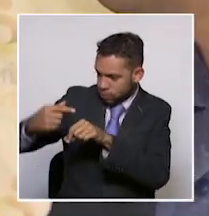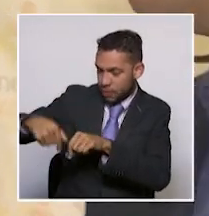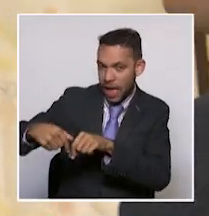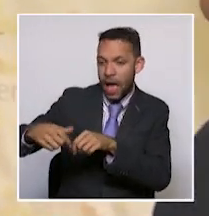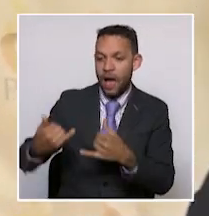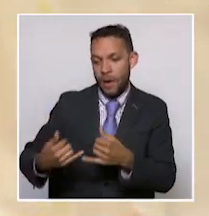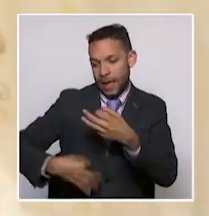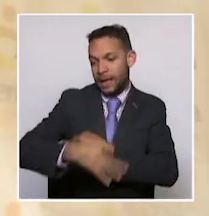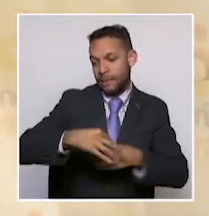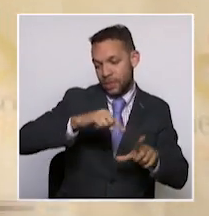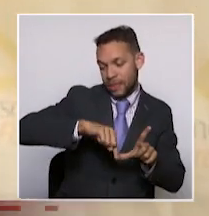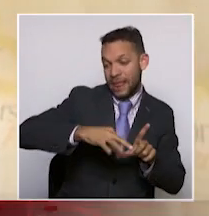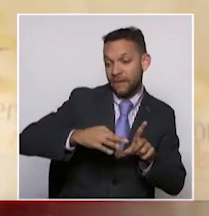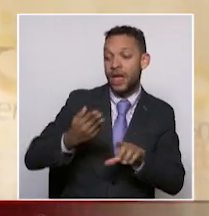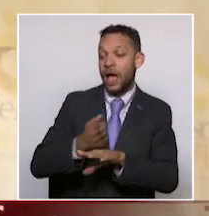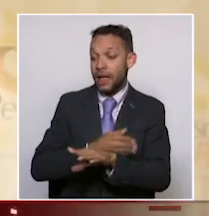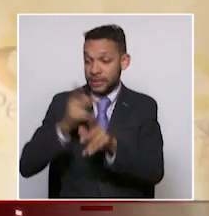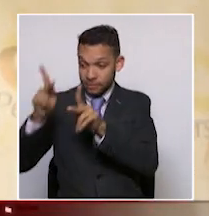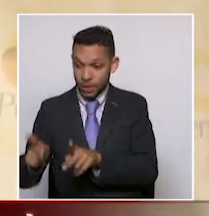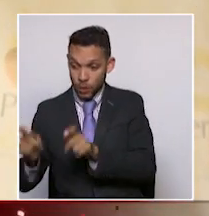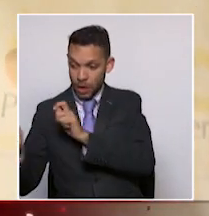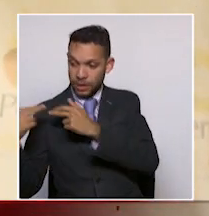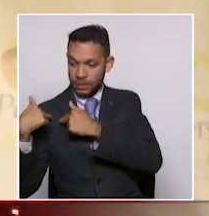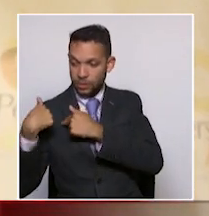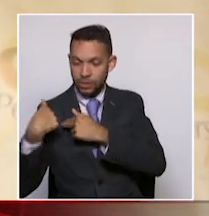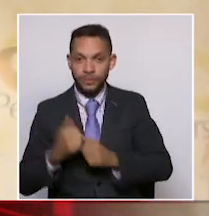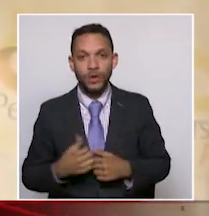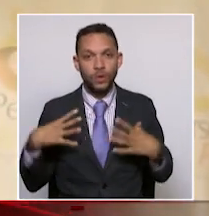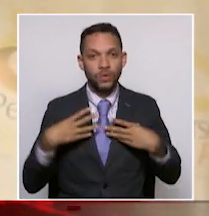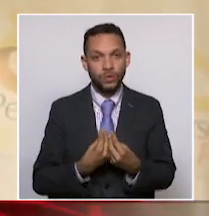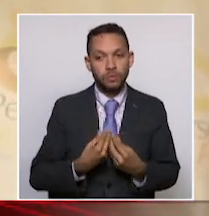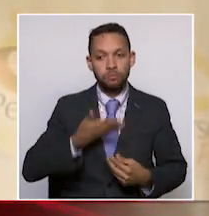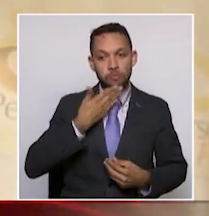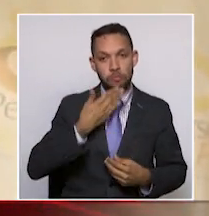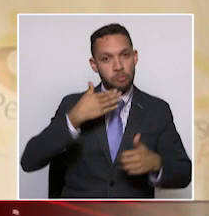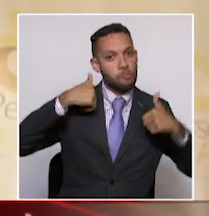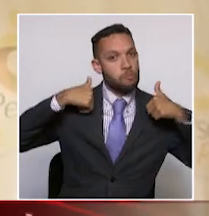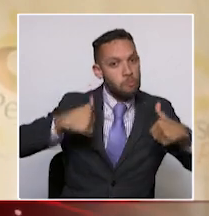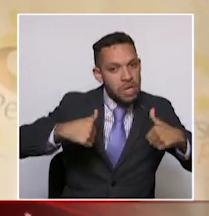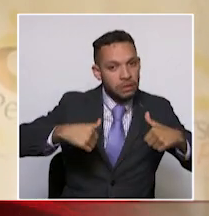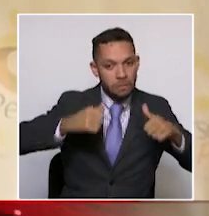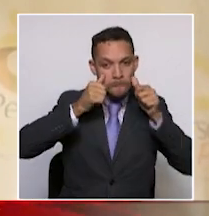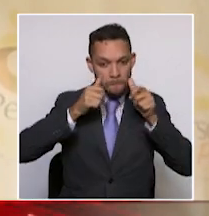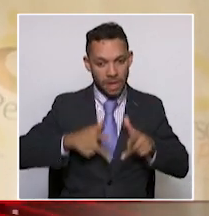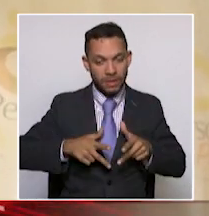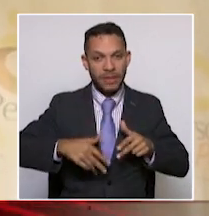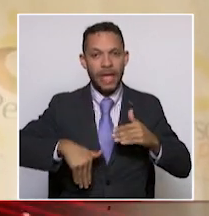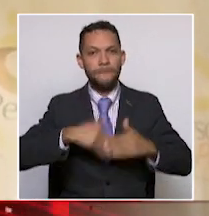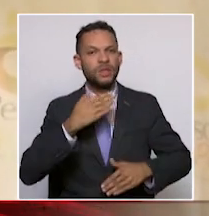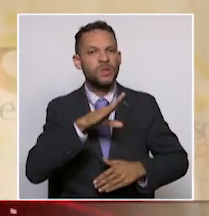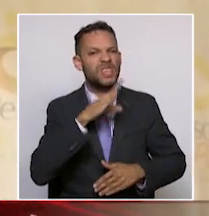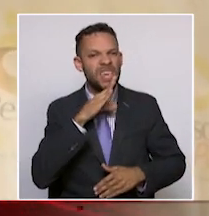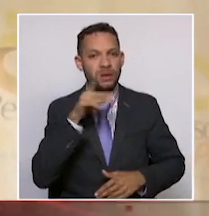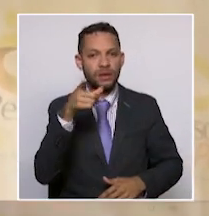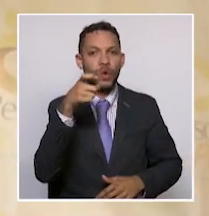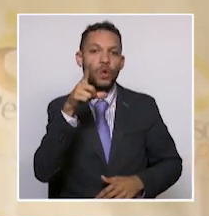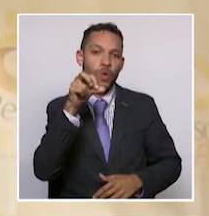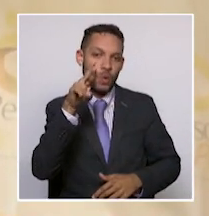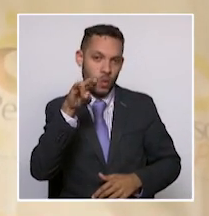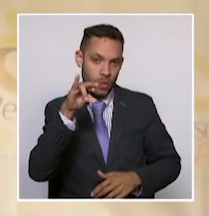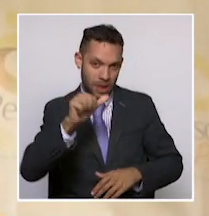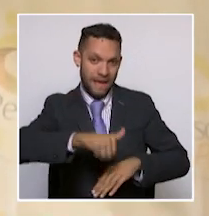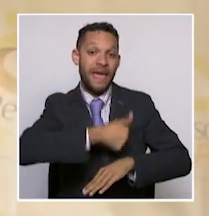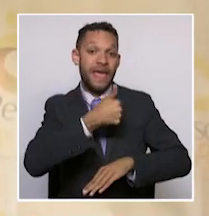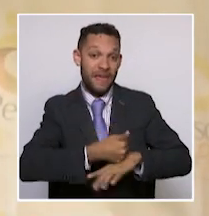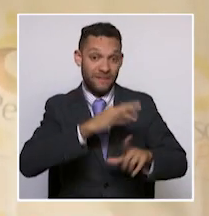noches. Estamos muy contentos y complacidos de este Observatorio de Derechos Humanos que se inició con la gestión de la doctora Gloria Beatriz Giraldo. Ella se